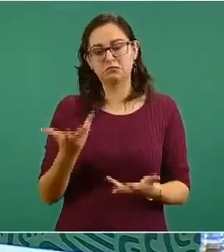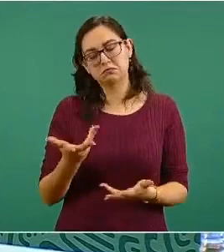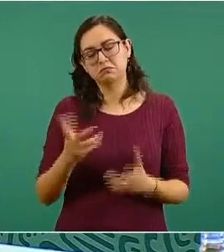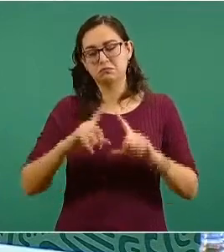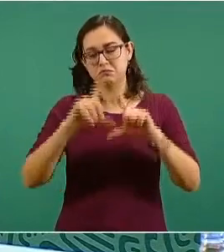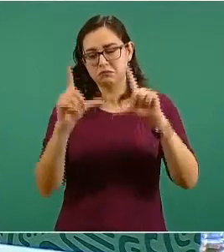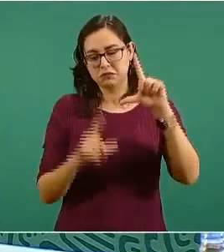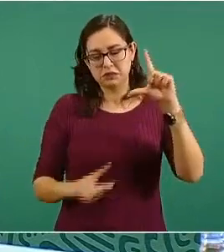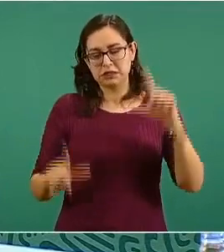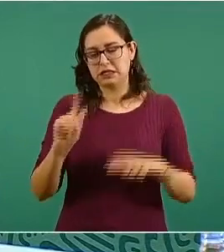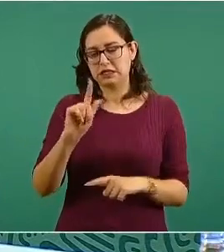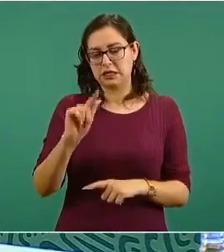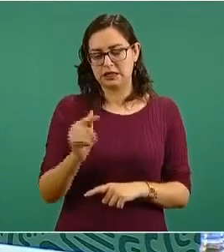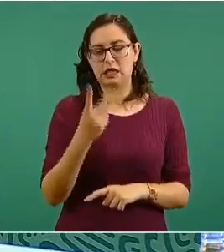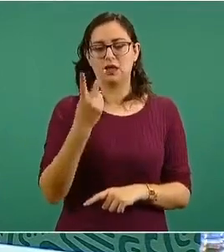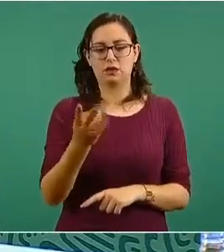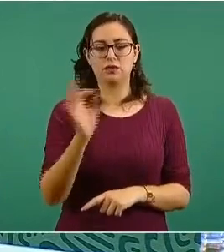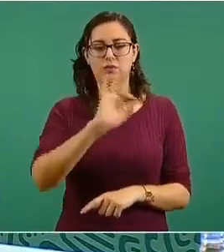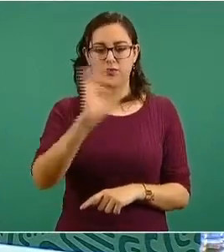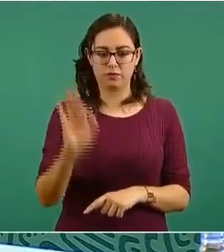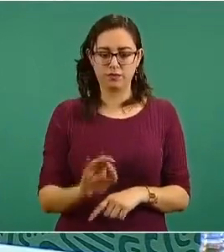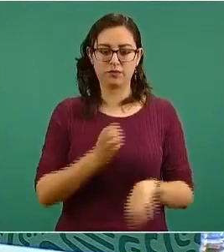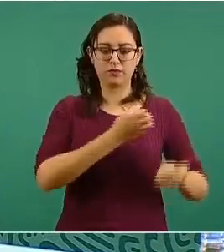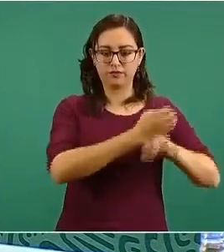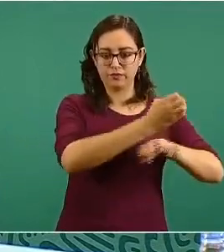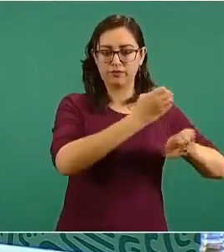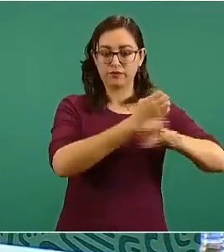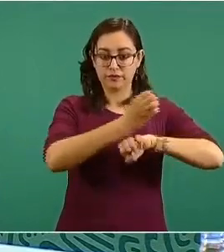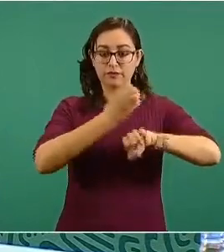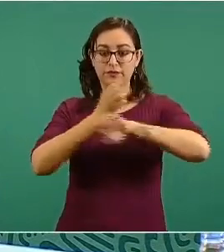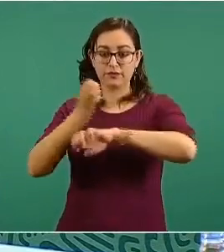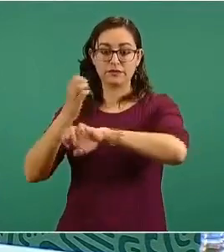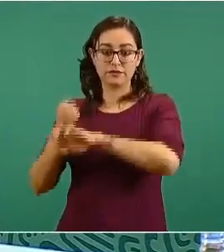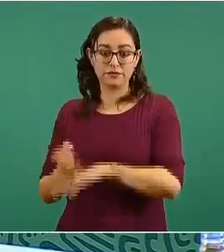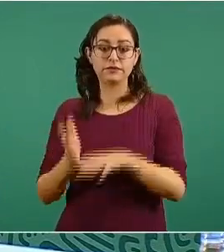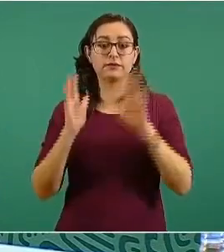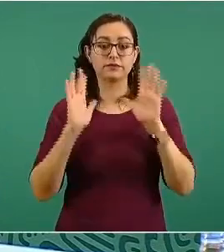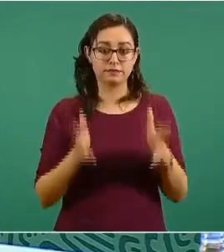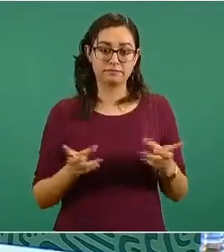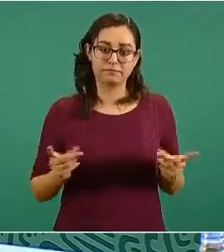72%. Y aquí se ve entidad por entidad quién ha tenido